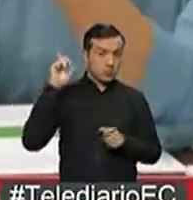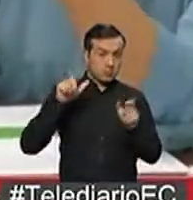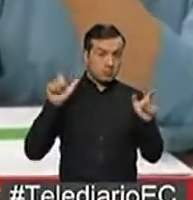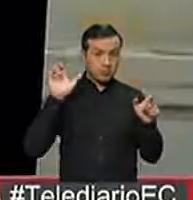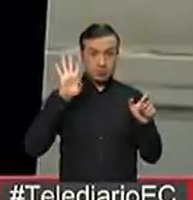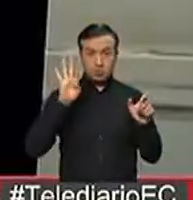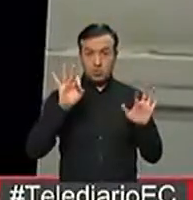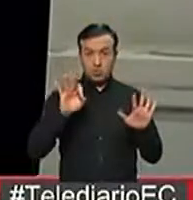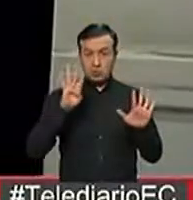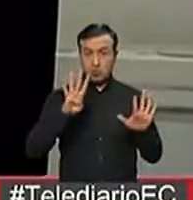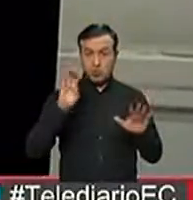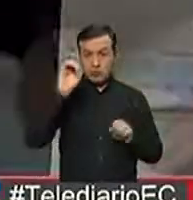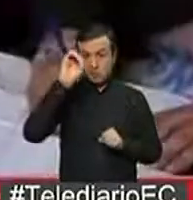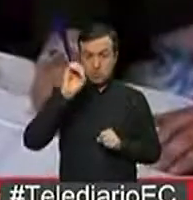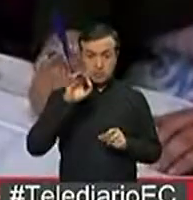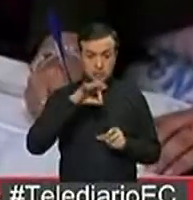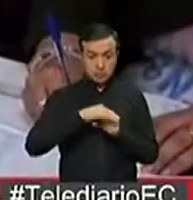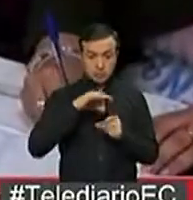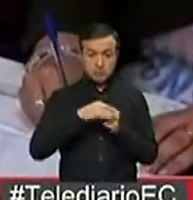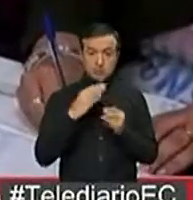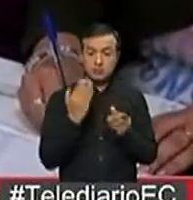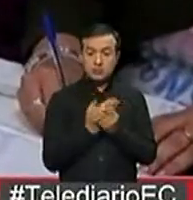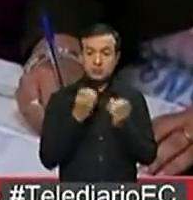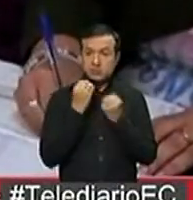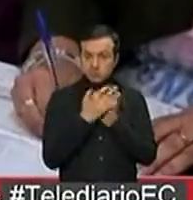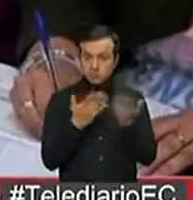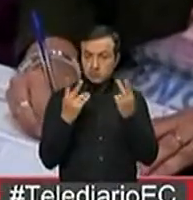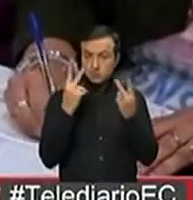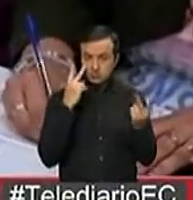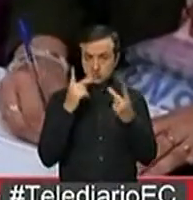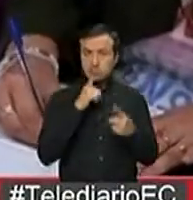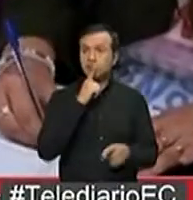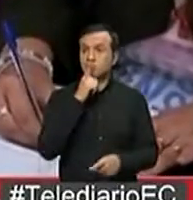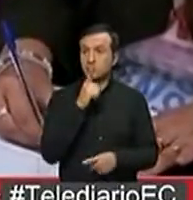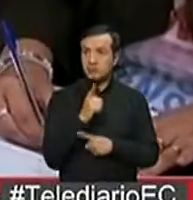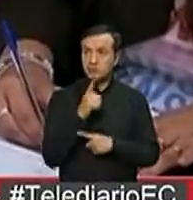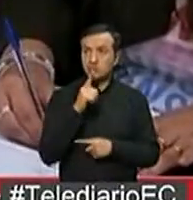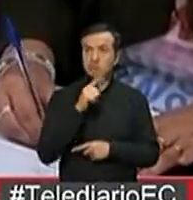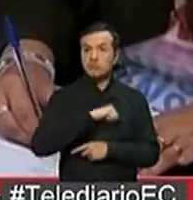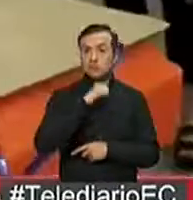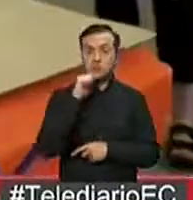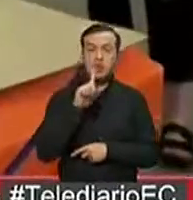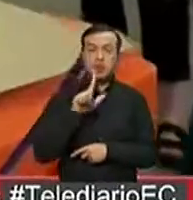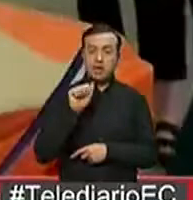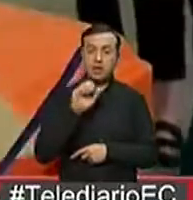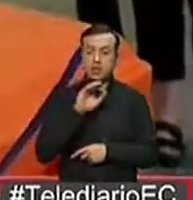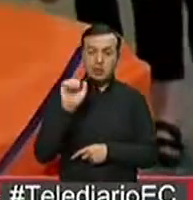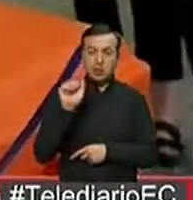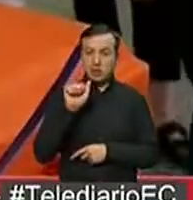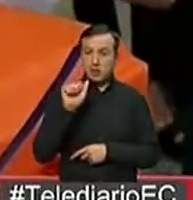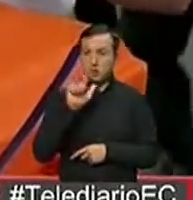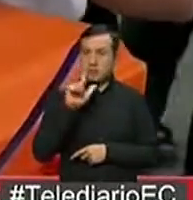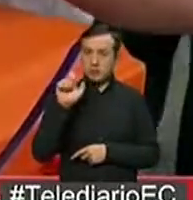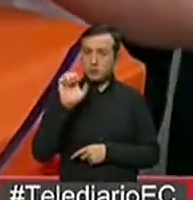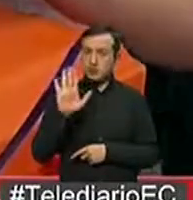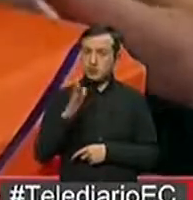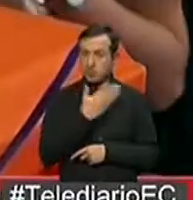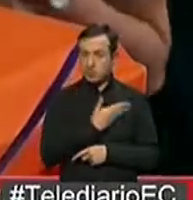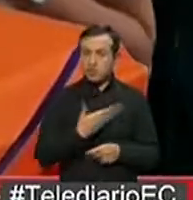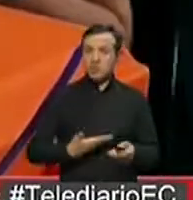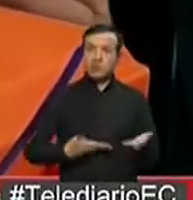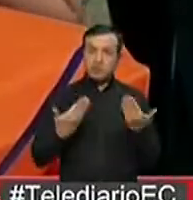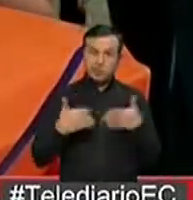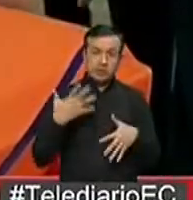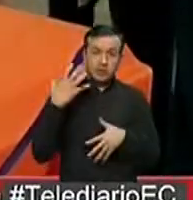Los primeros datos oficiales del conteo de actas confirman las proyecciones electorales que ponen a Lacalle como vencedor de las presidenciales, poniéndole fin a